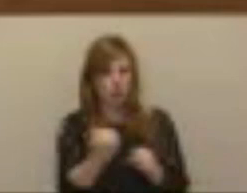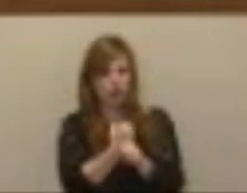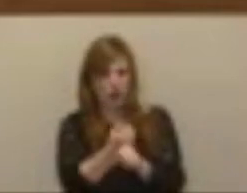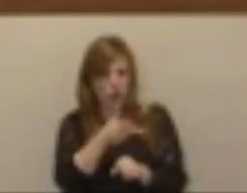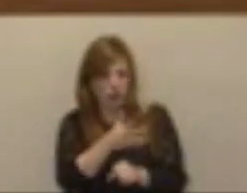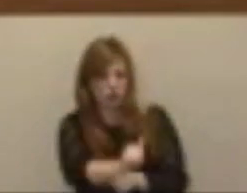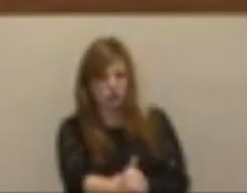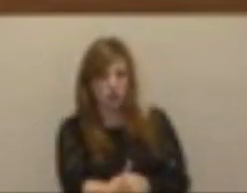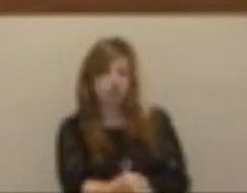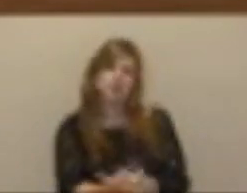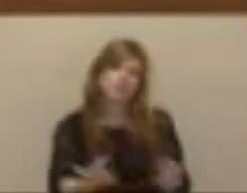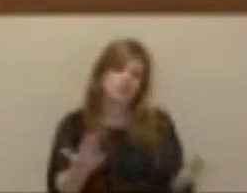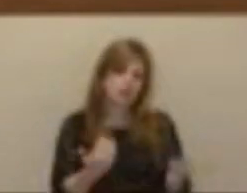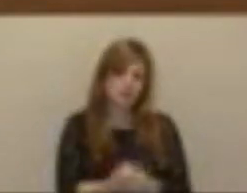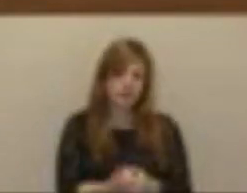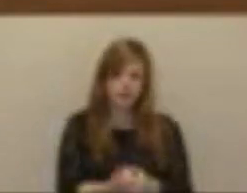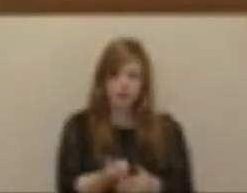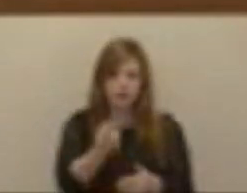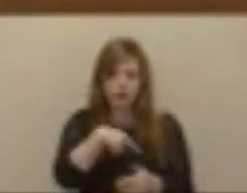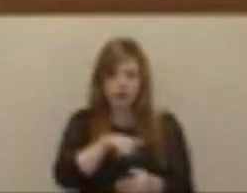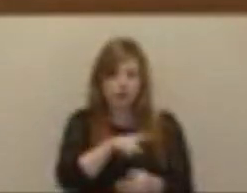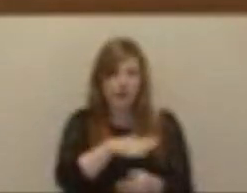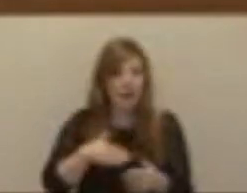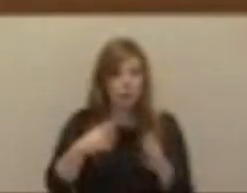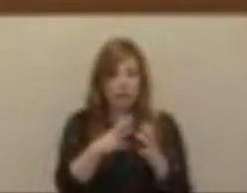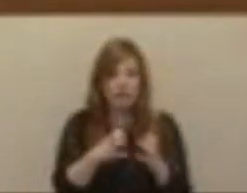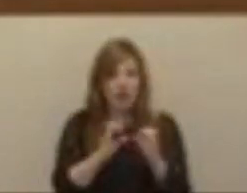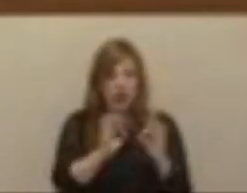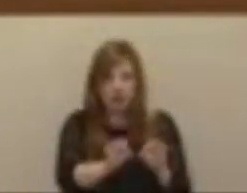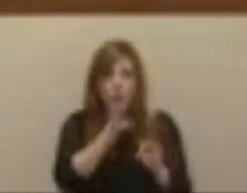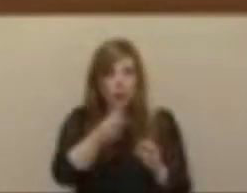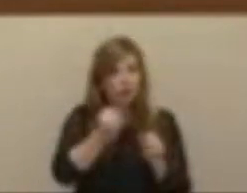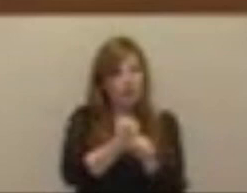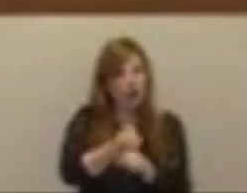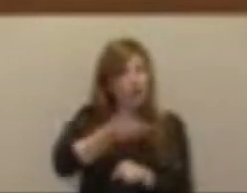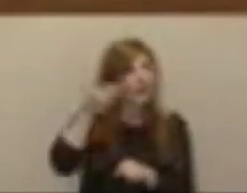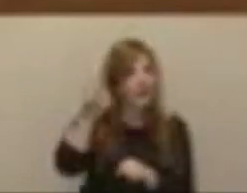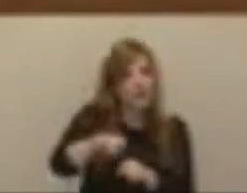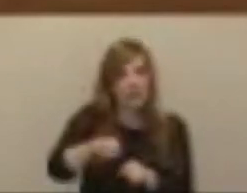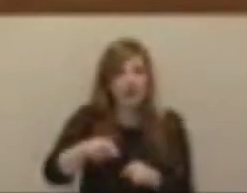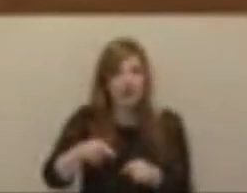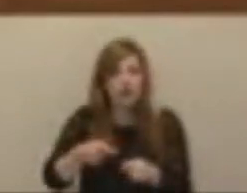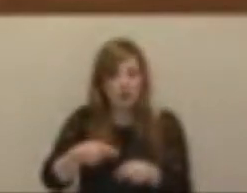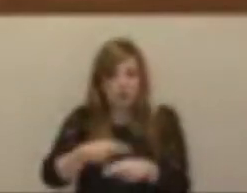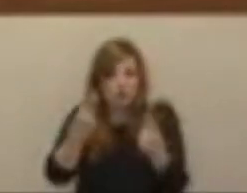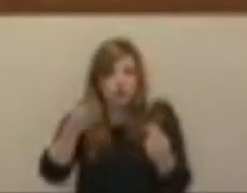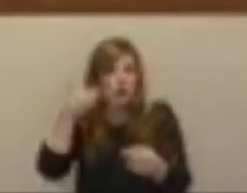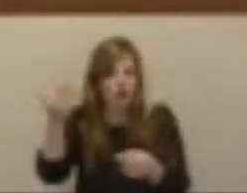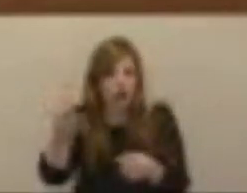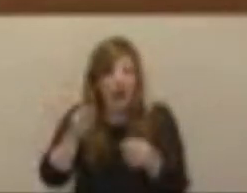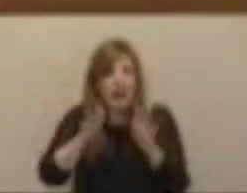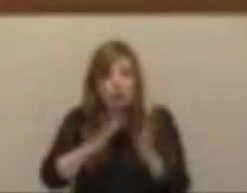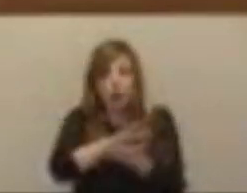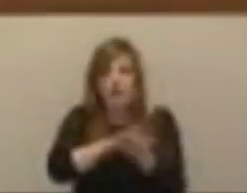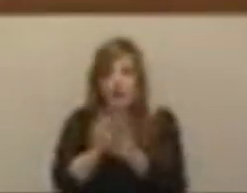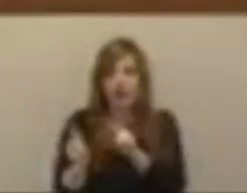derechos. A eso es a lo que debemos aspirar todos, a tener trabajo con dignidad, a tener empleos públicos con dignidad. Eso se decía en las mesas de negociación. Eso se